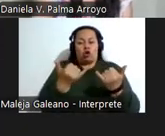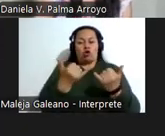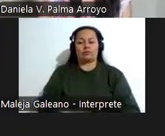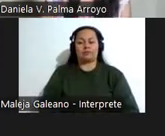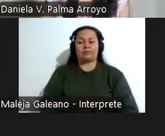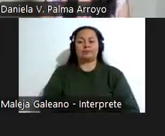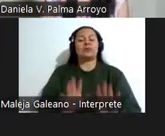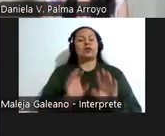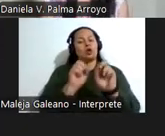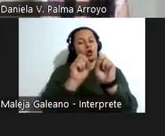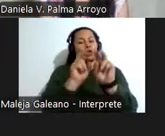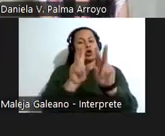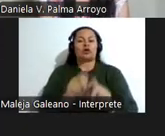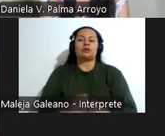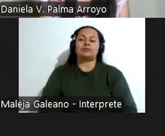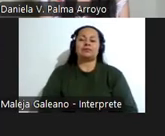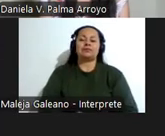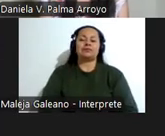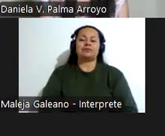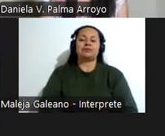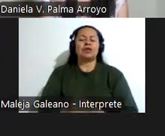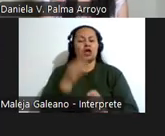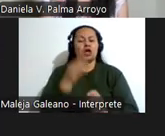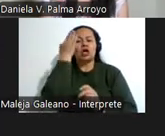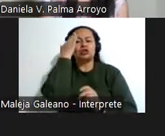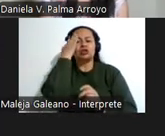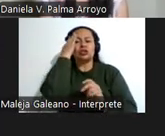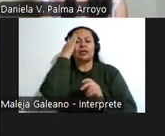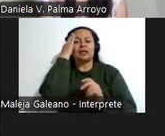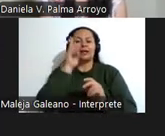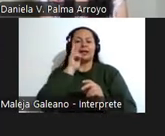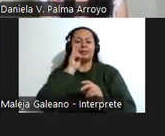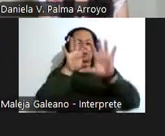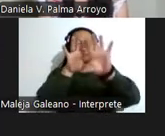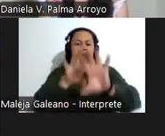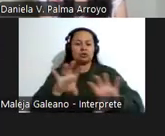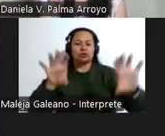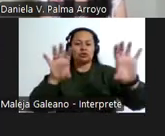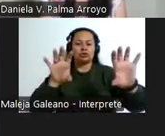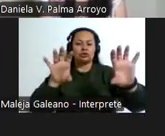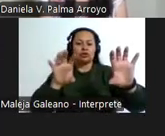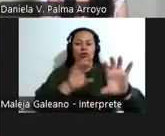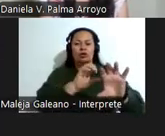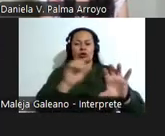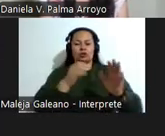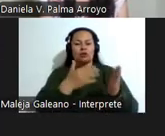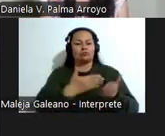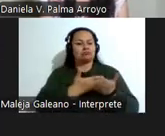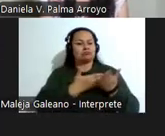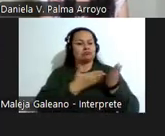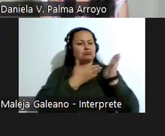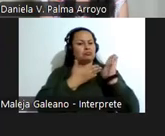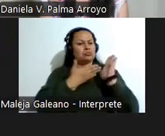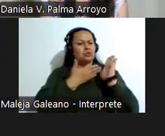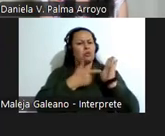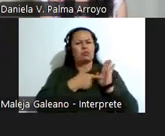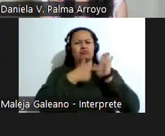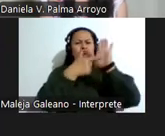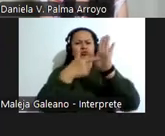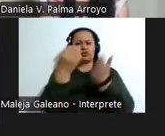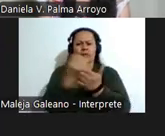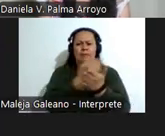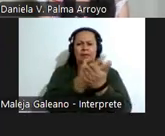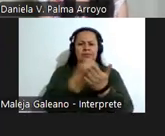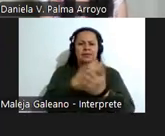Bueno, sé que en pantalla aparece otro nombre que le ha dado esta presentación. Y es